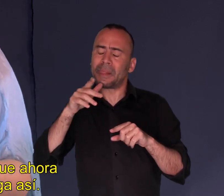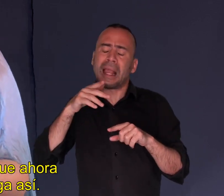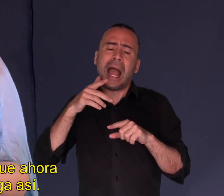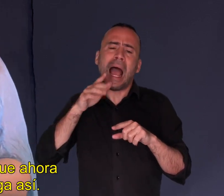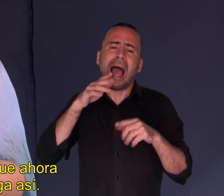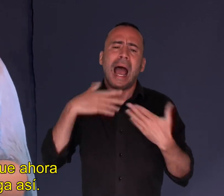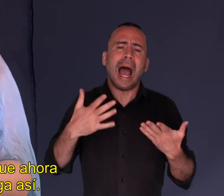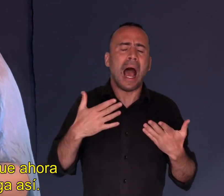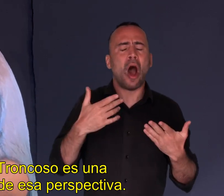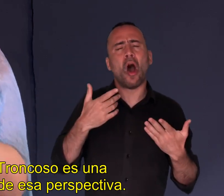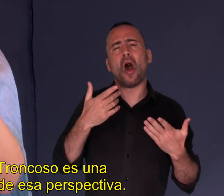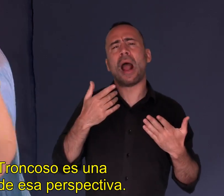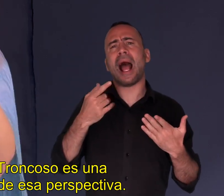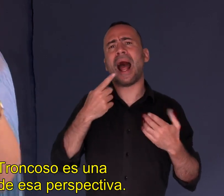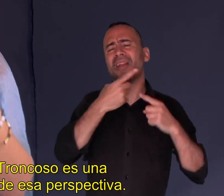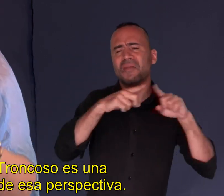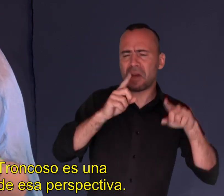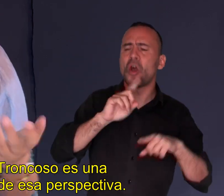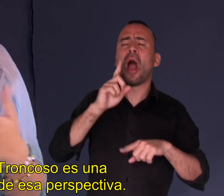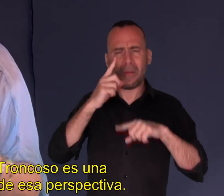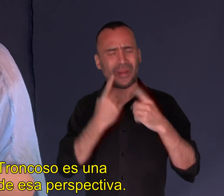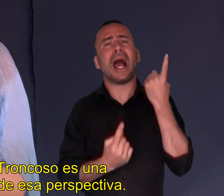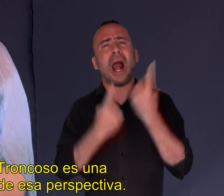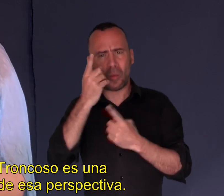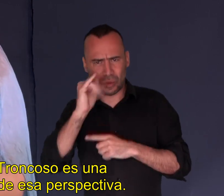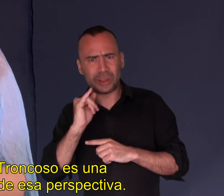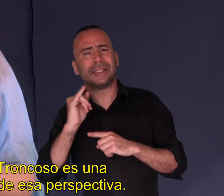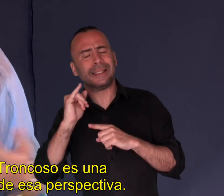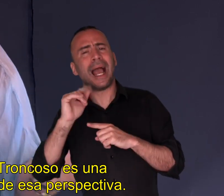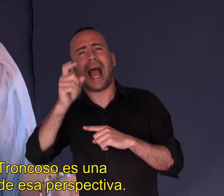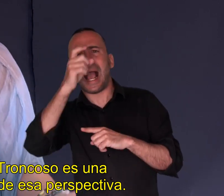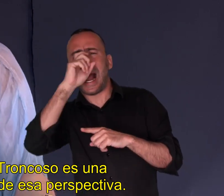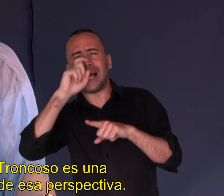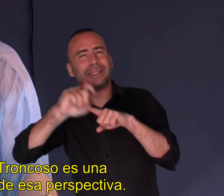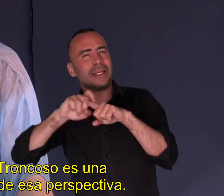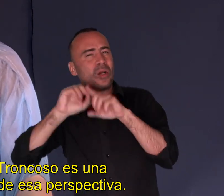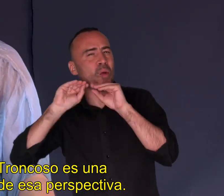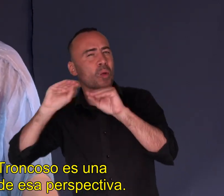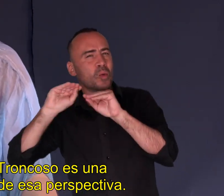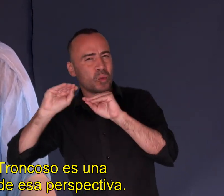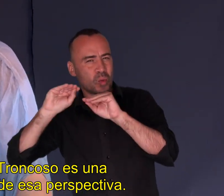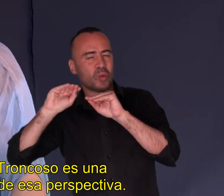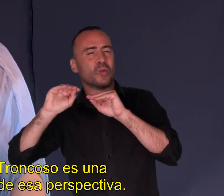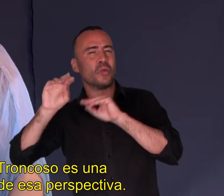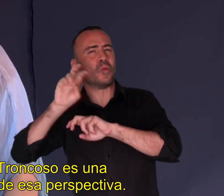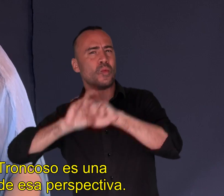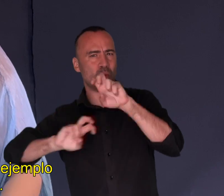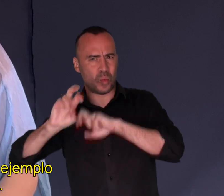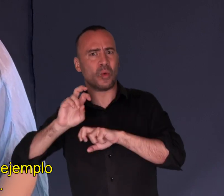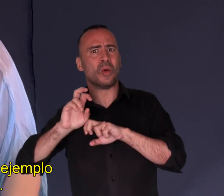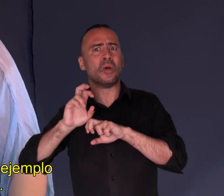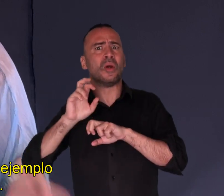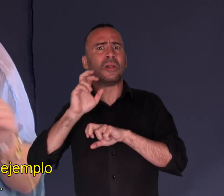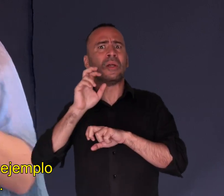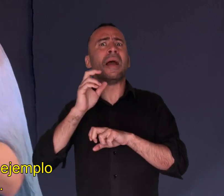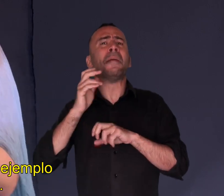no digo que ahora nadie lo haga así porque por ejemplo Troncoso es una persona que trabaja Desde esa Desde esa perspectiva por poner un ejemplo